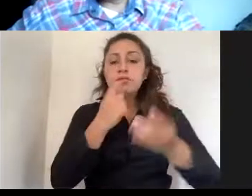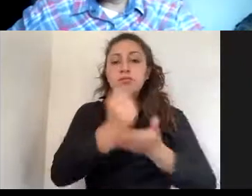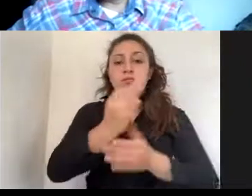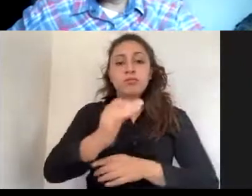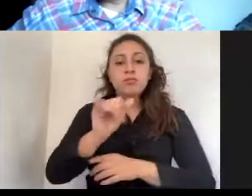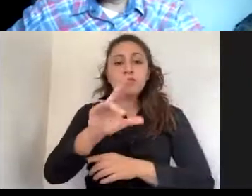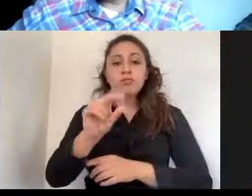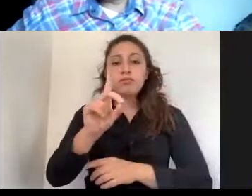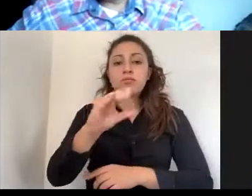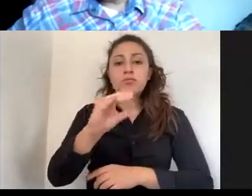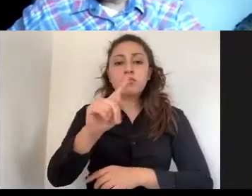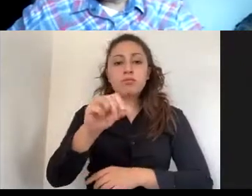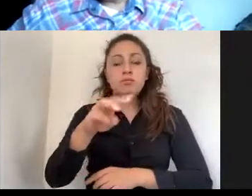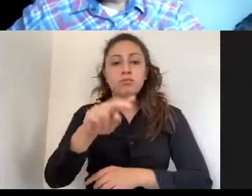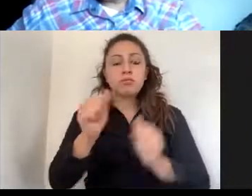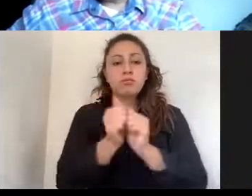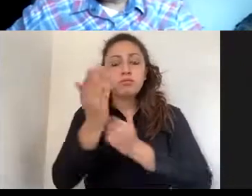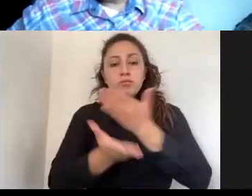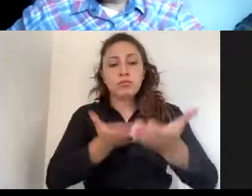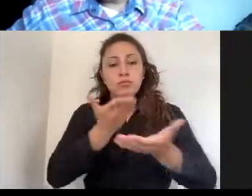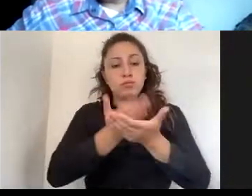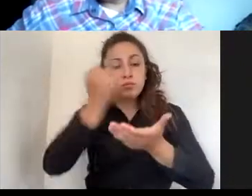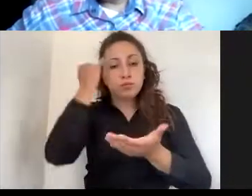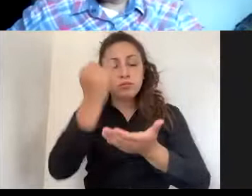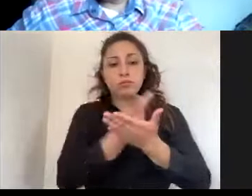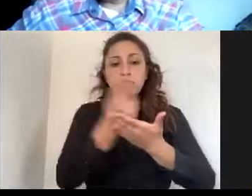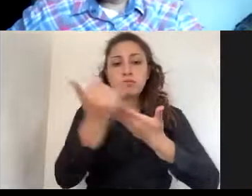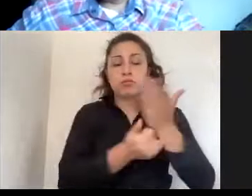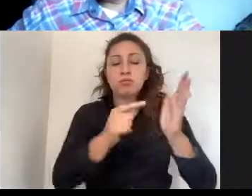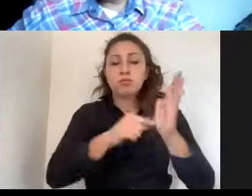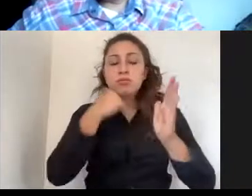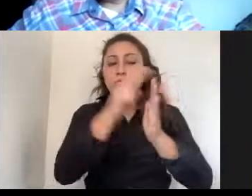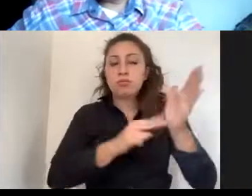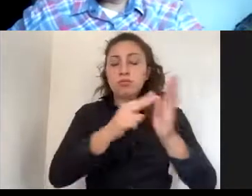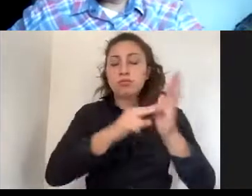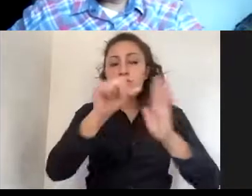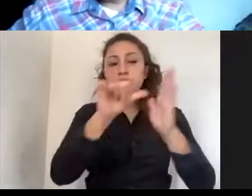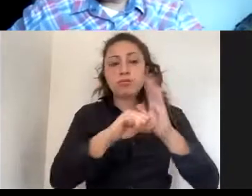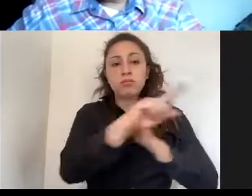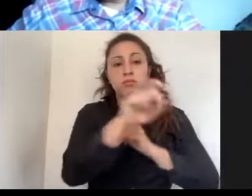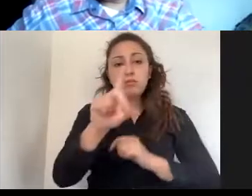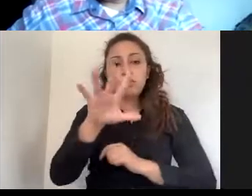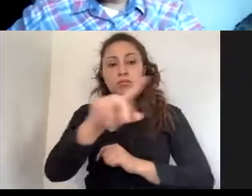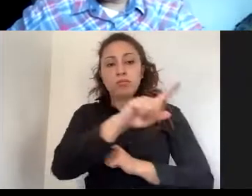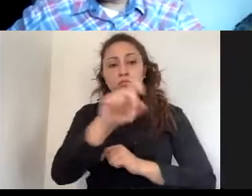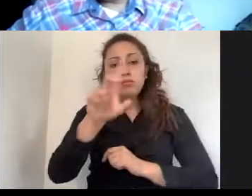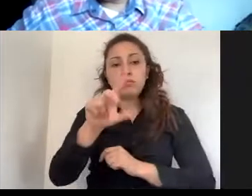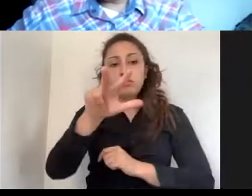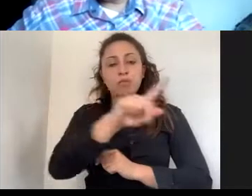aprobación del dictamen a la iniciativa con proyecto de decreto por el que se reforman los artículos 135, 138,